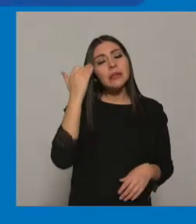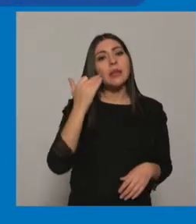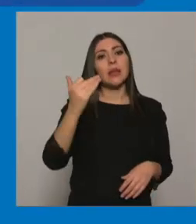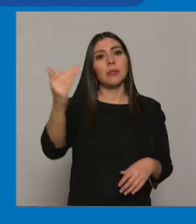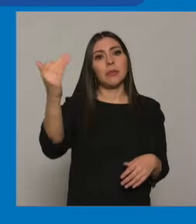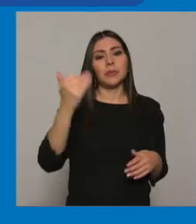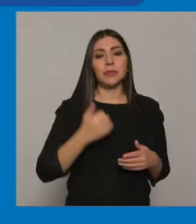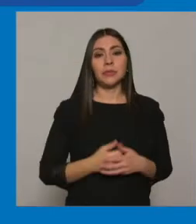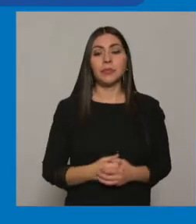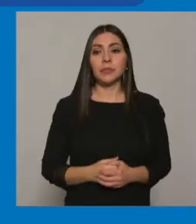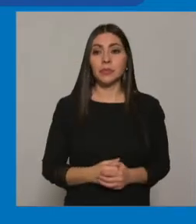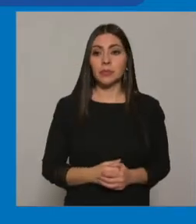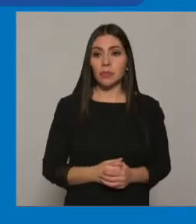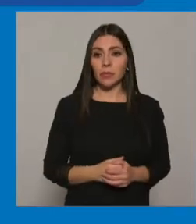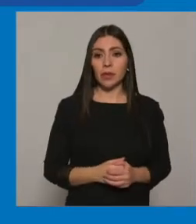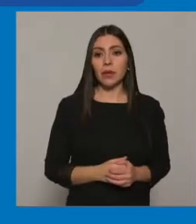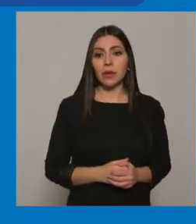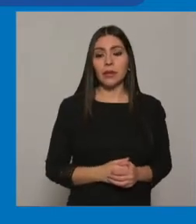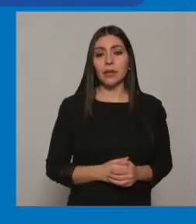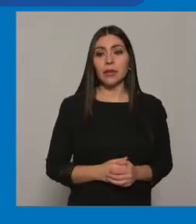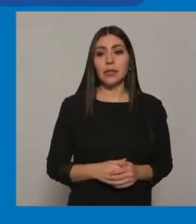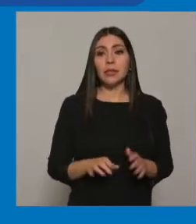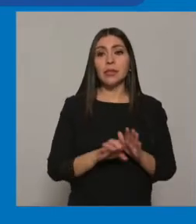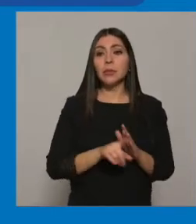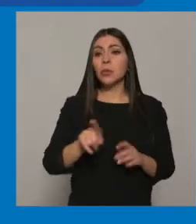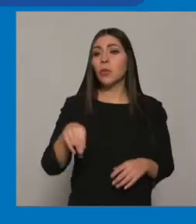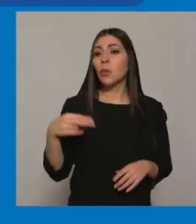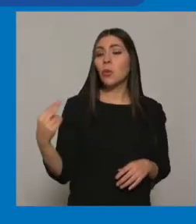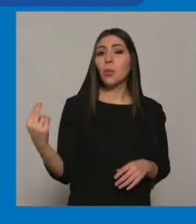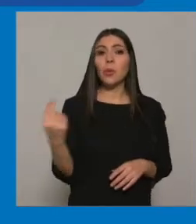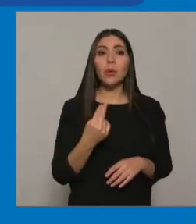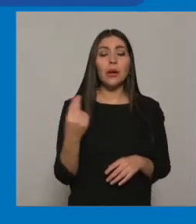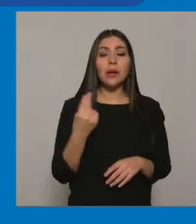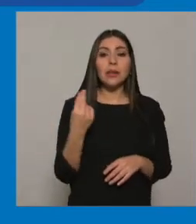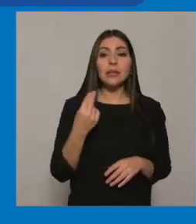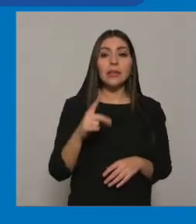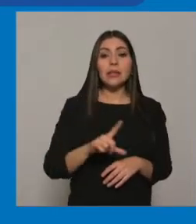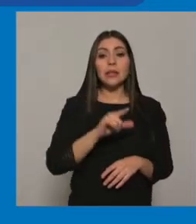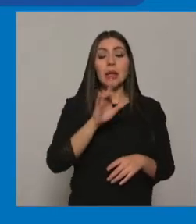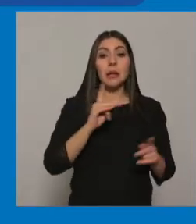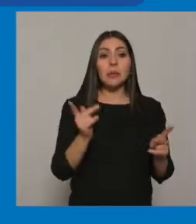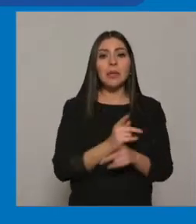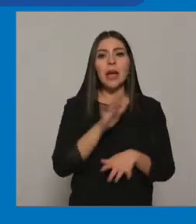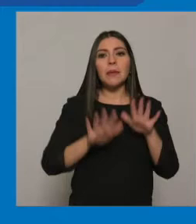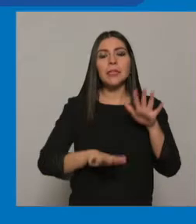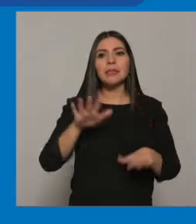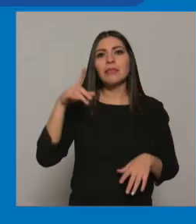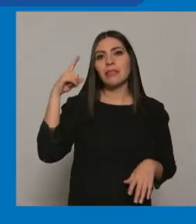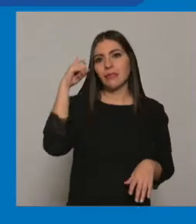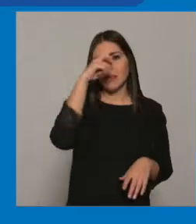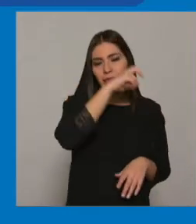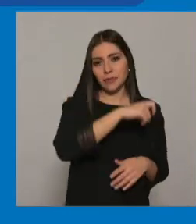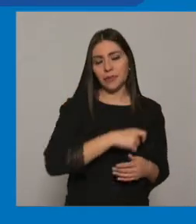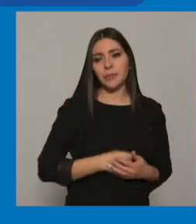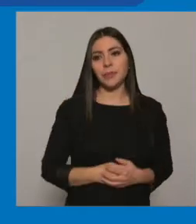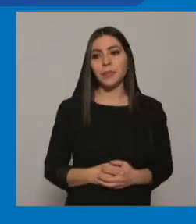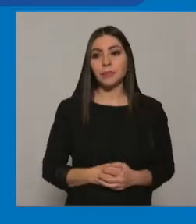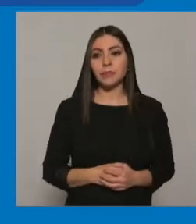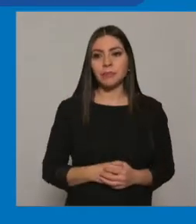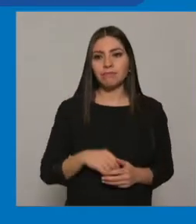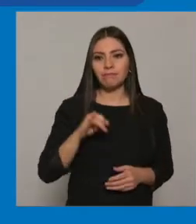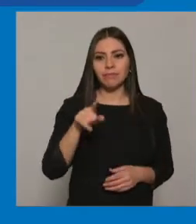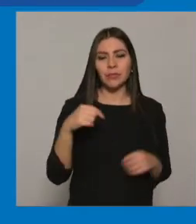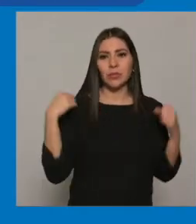Y entonces para alguna actuación urgente posterior al evento, pues nos va a costar trabajo. Sí, y además esa mochila